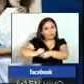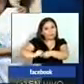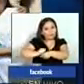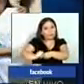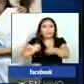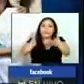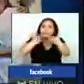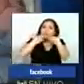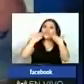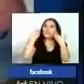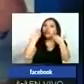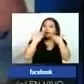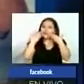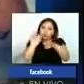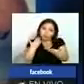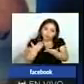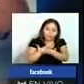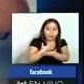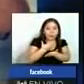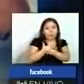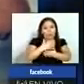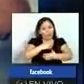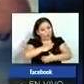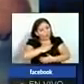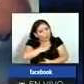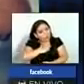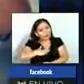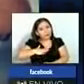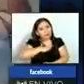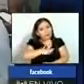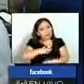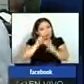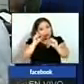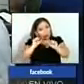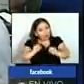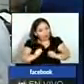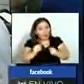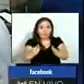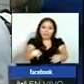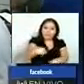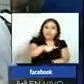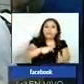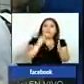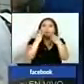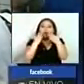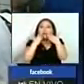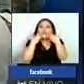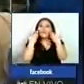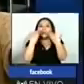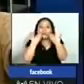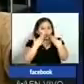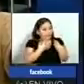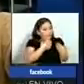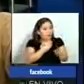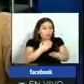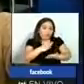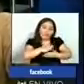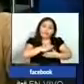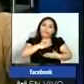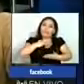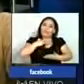Alegría Estudio y piedad Es el mejor programa para hacerte feliz Y que más beneficiará a tu alma